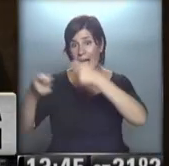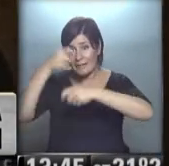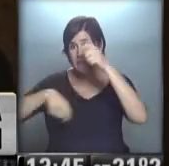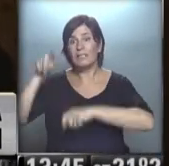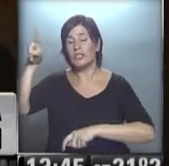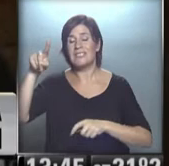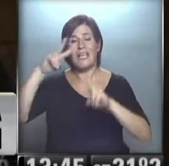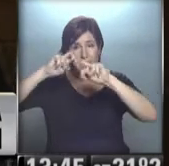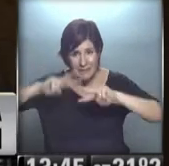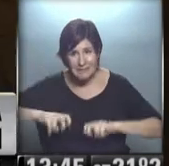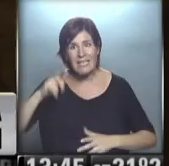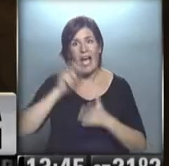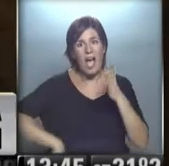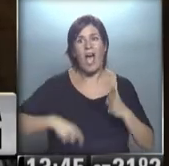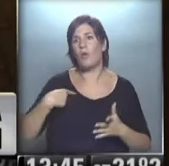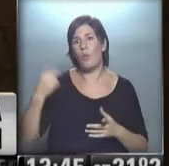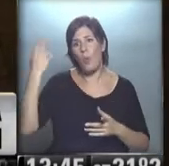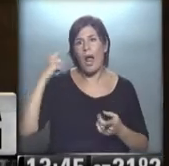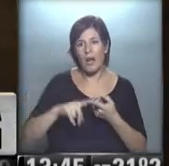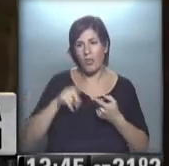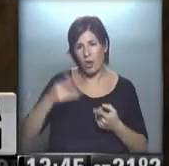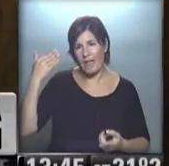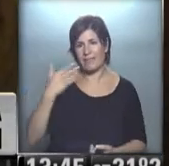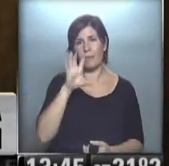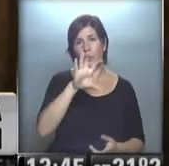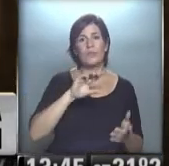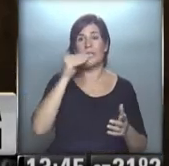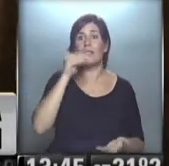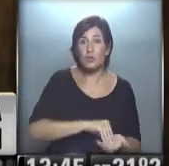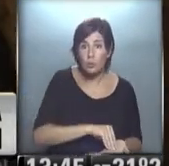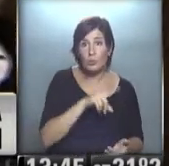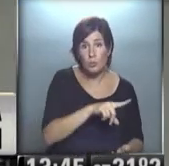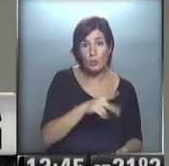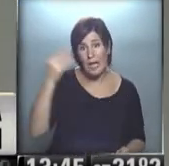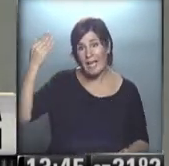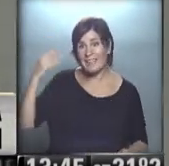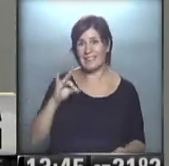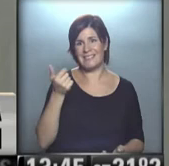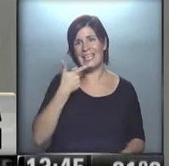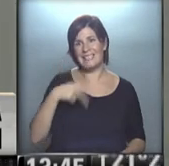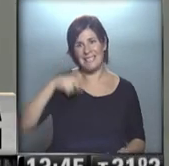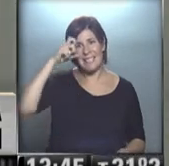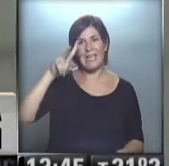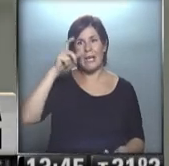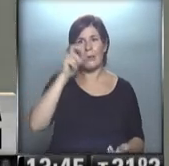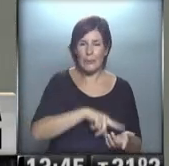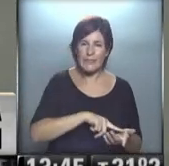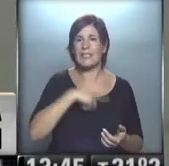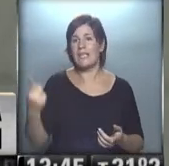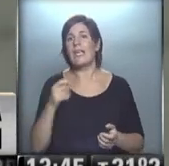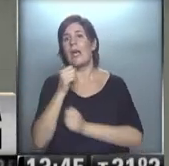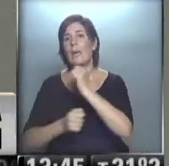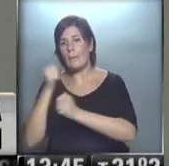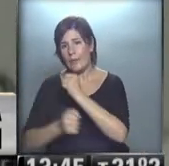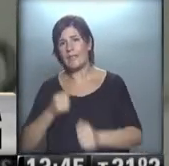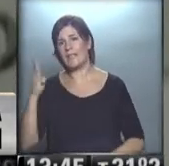el acuerdo firmado por la provincia, gobernada, como decíamos en ese entonces, por Mario Das Neves, y Pan American Energy, propiedad de los